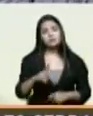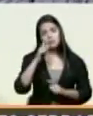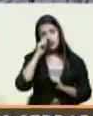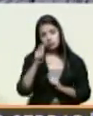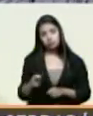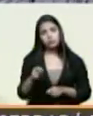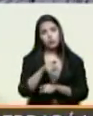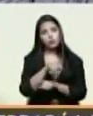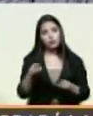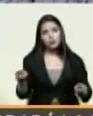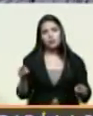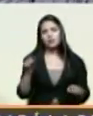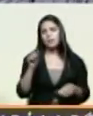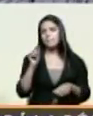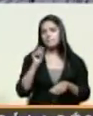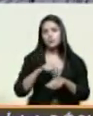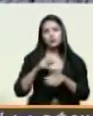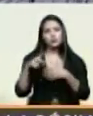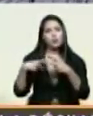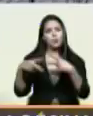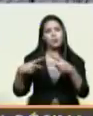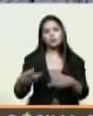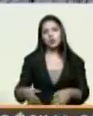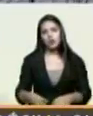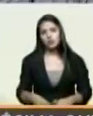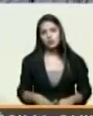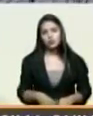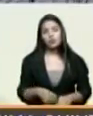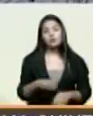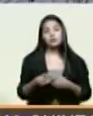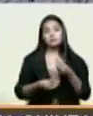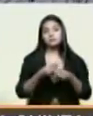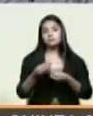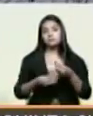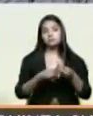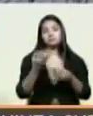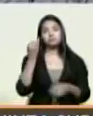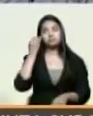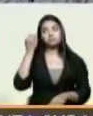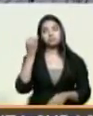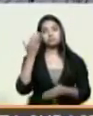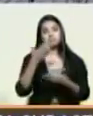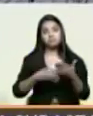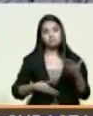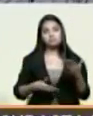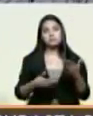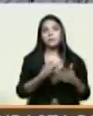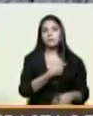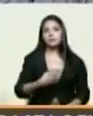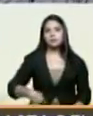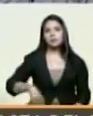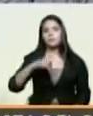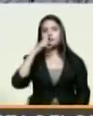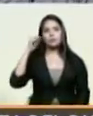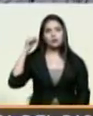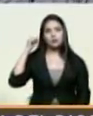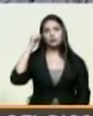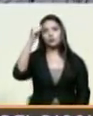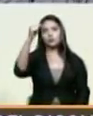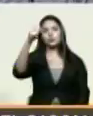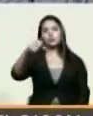reconocer cada minuto en el proceso de elaboración de esta idea que llevó al presidente Nicolás